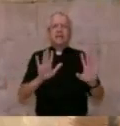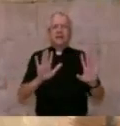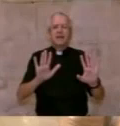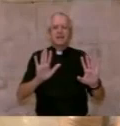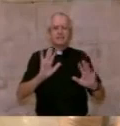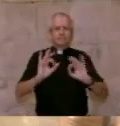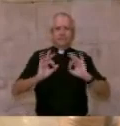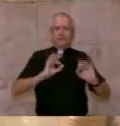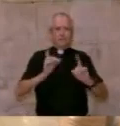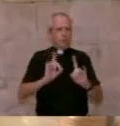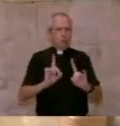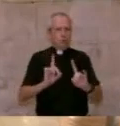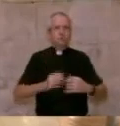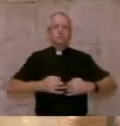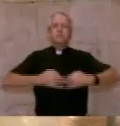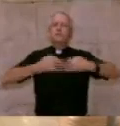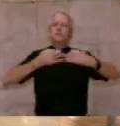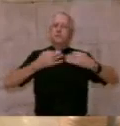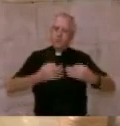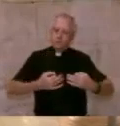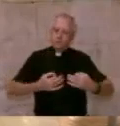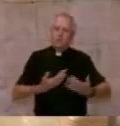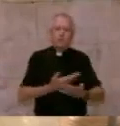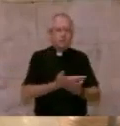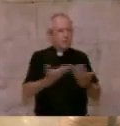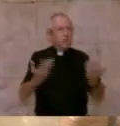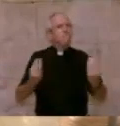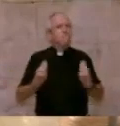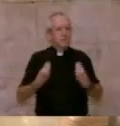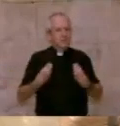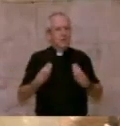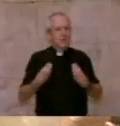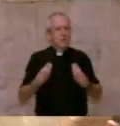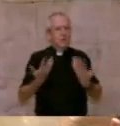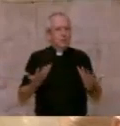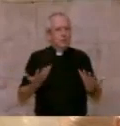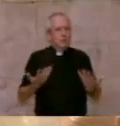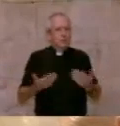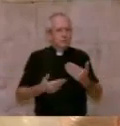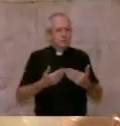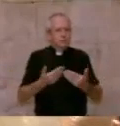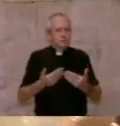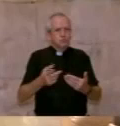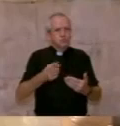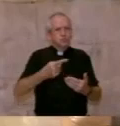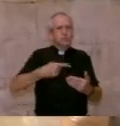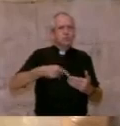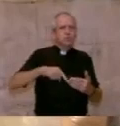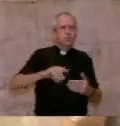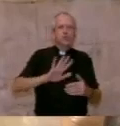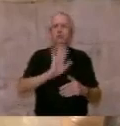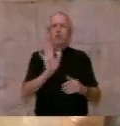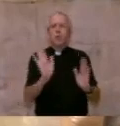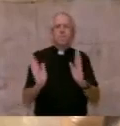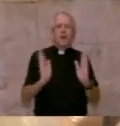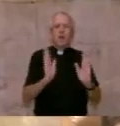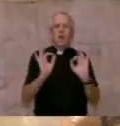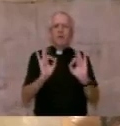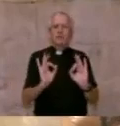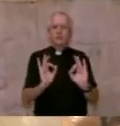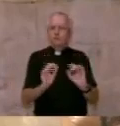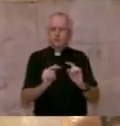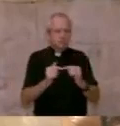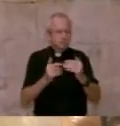comedia, sin ser burócratas, sin vivirlo como un rol, esta misión solo para horas